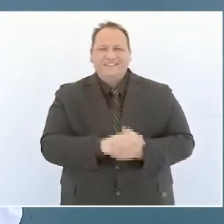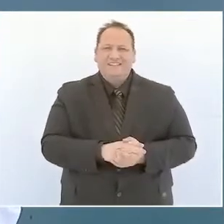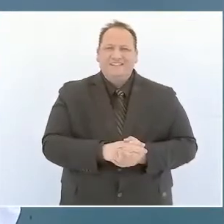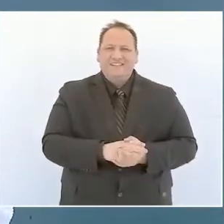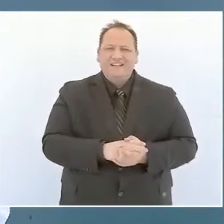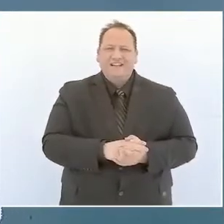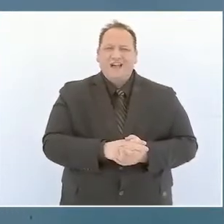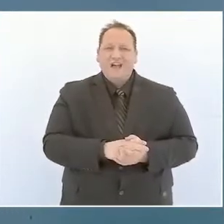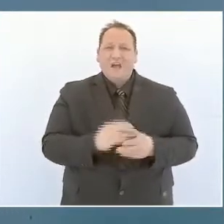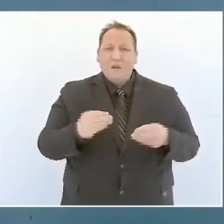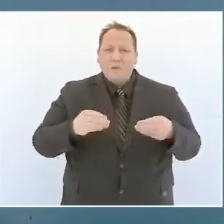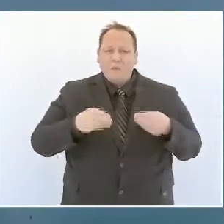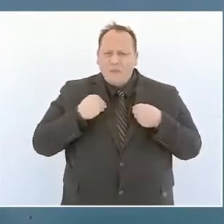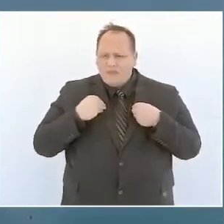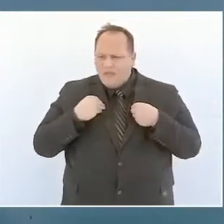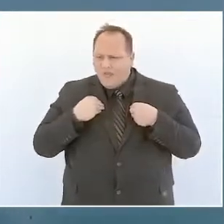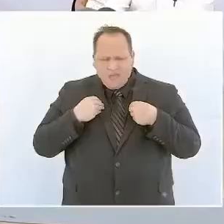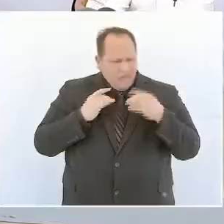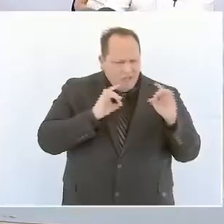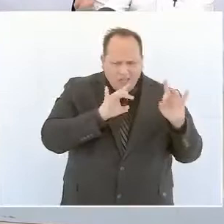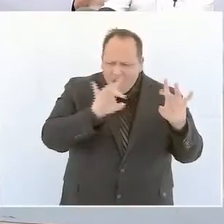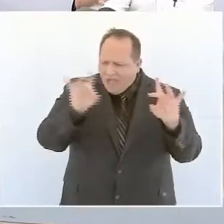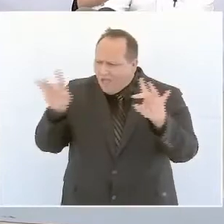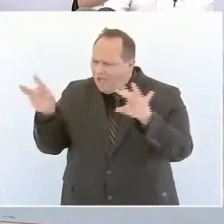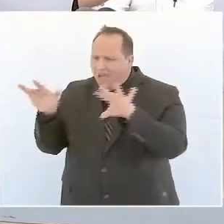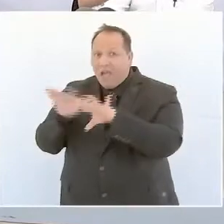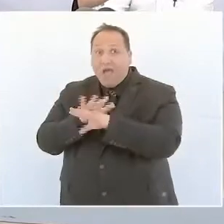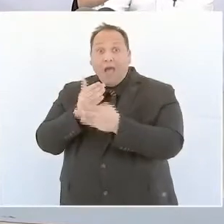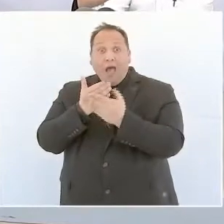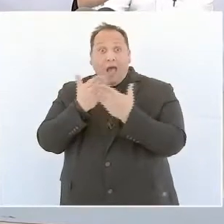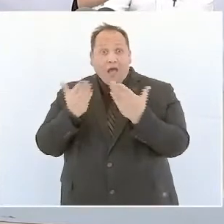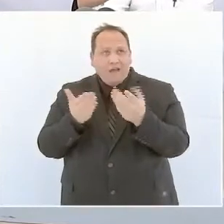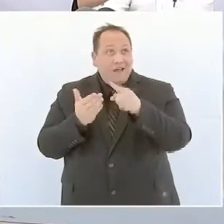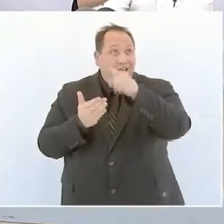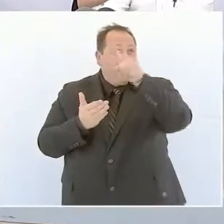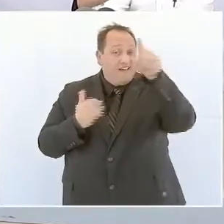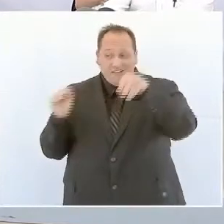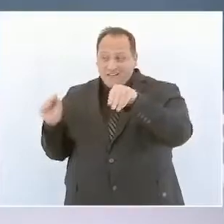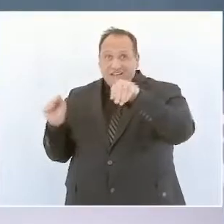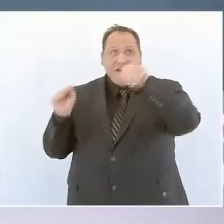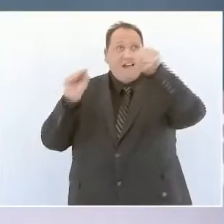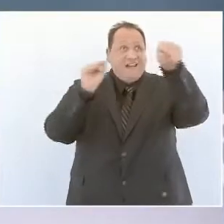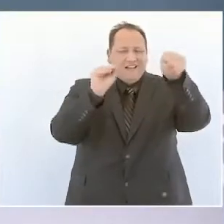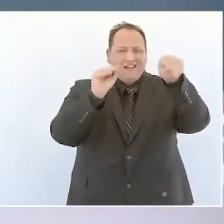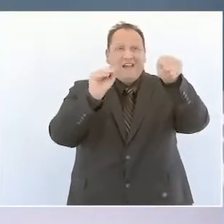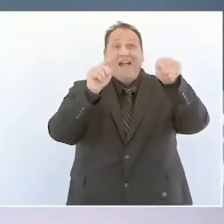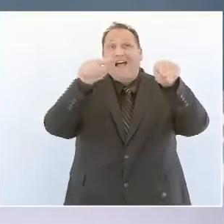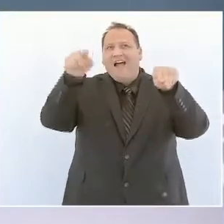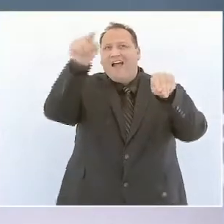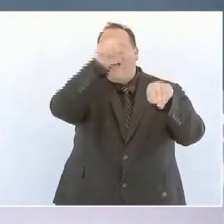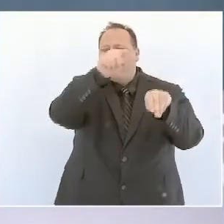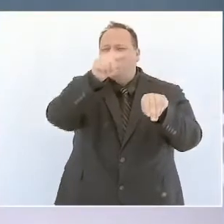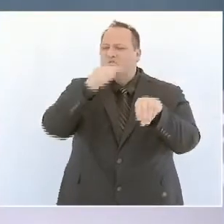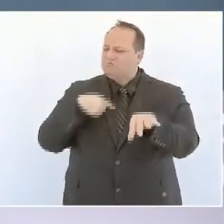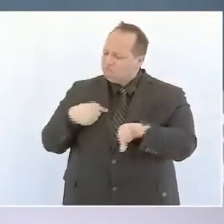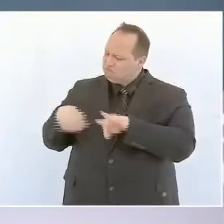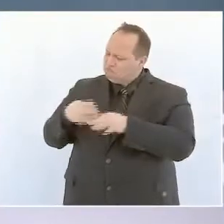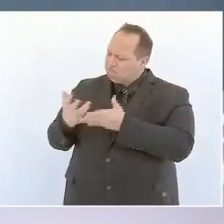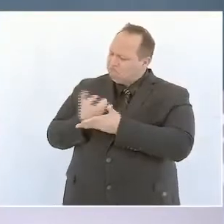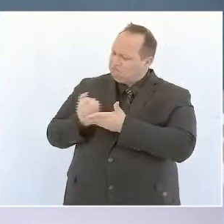las vueltas que da la vida. Ahora ellos nos están ayudando.